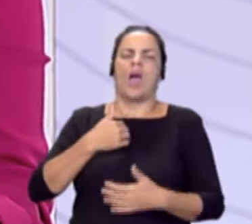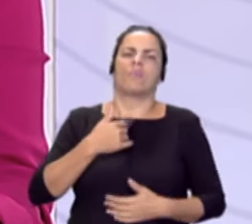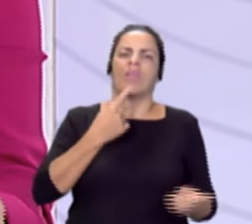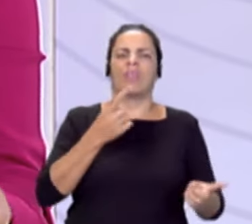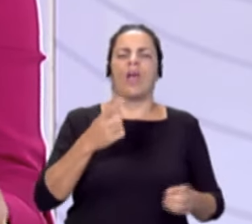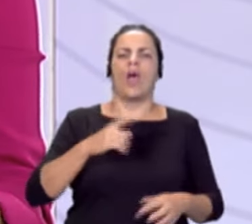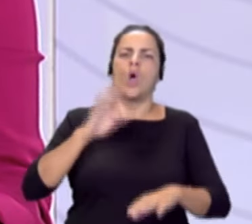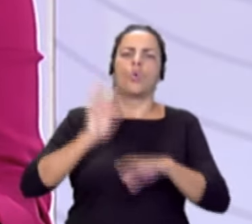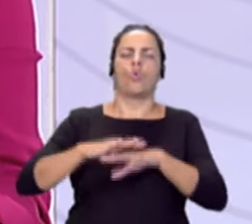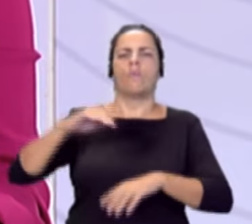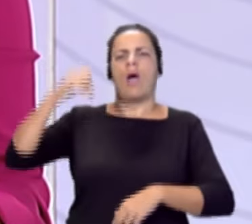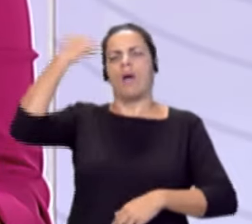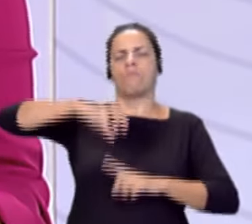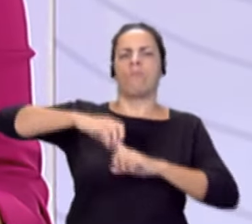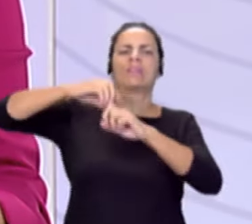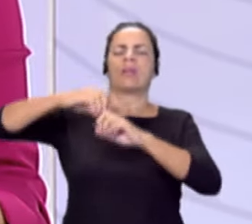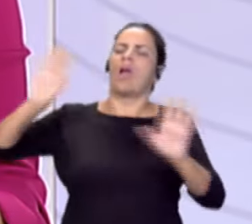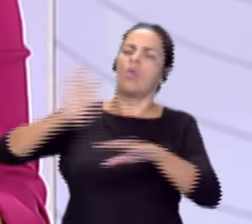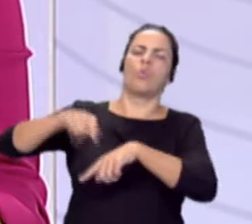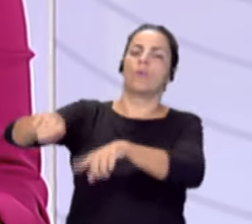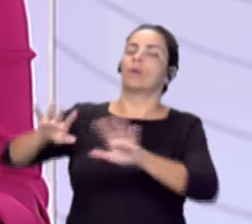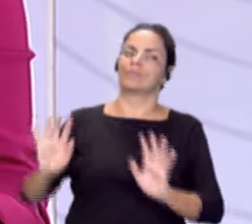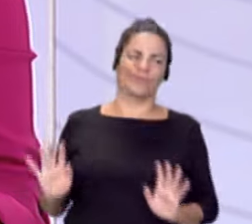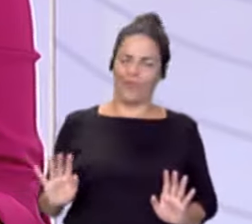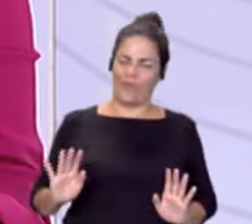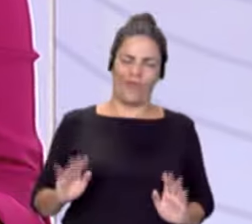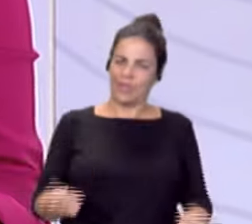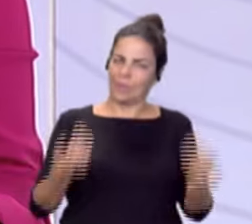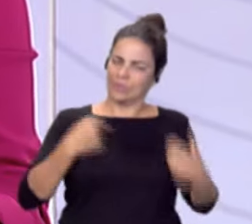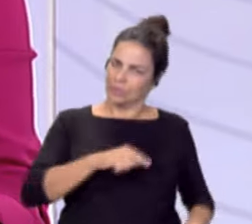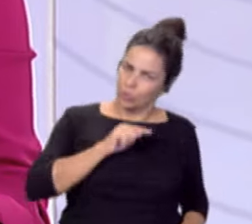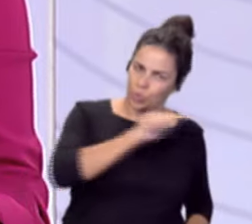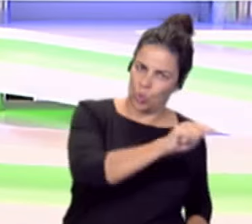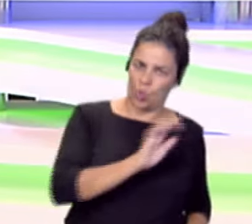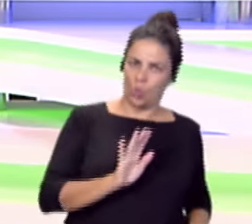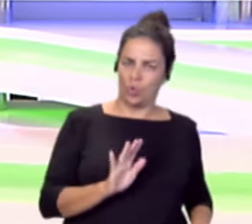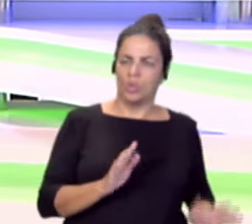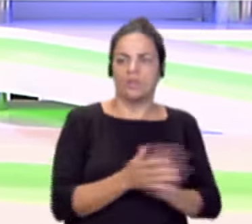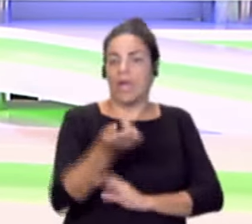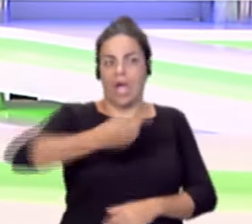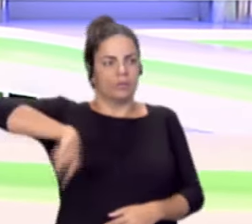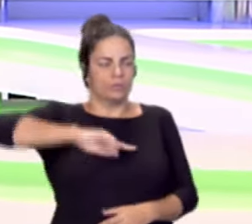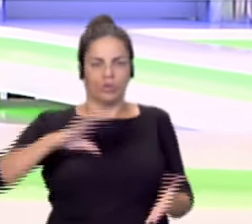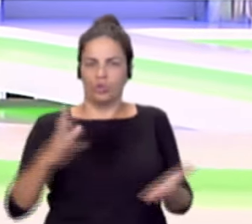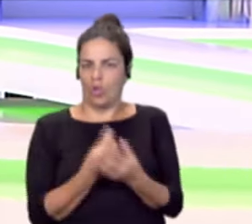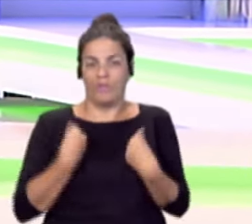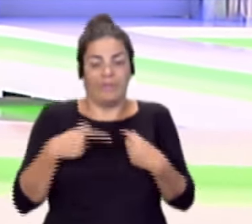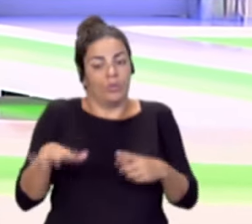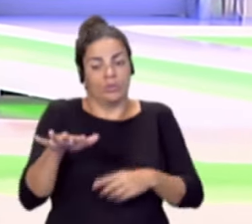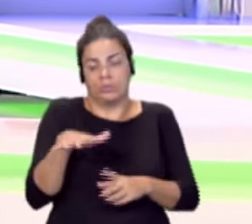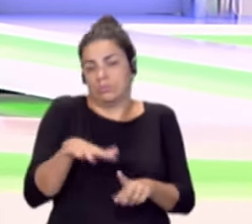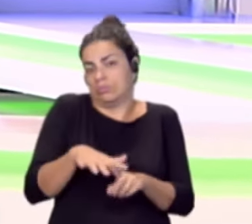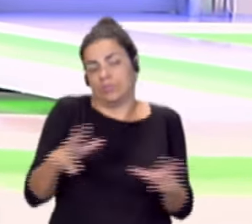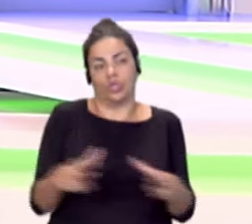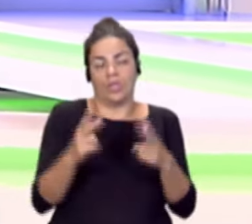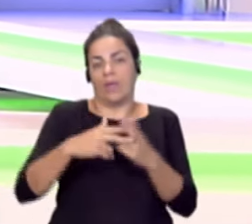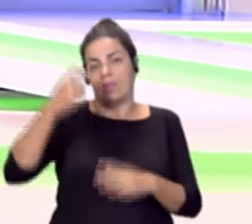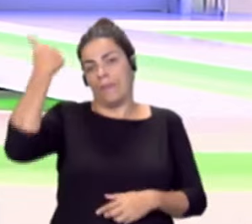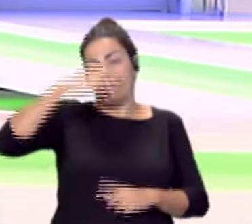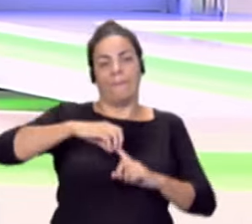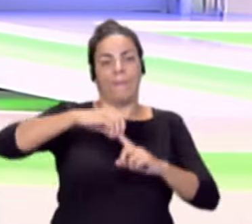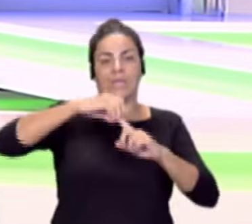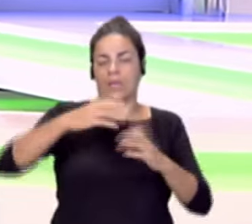Como, no, es que la responsabilidad es tuya. El patriarcado es donde vivimos todos y todas y tiene una responsabilidad en la forma en que nos